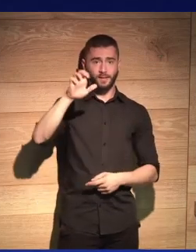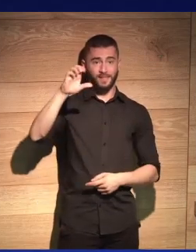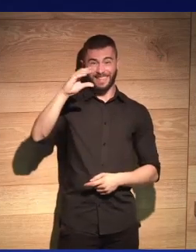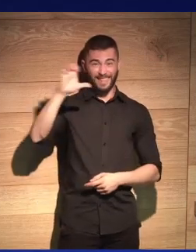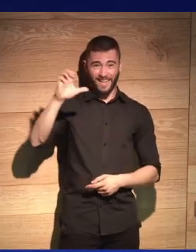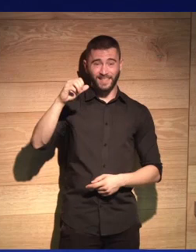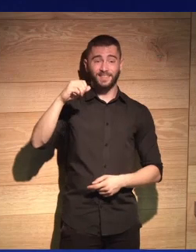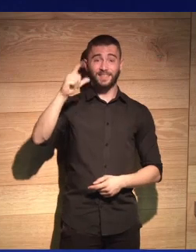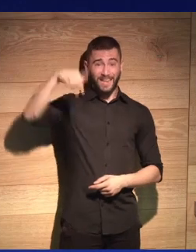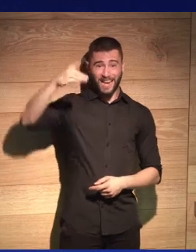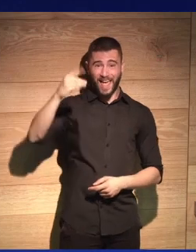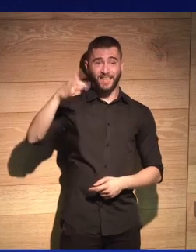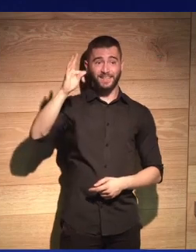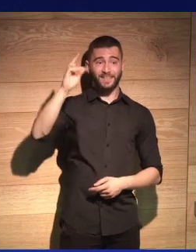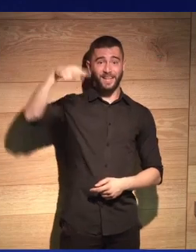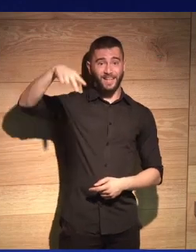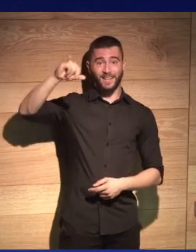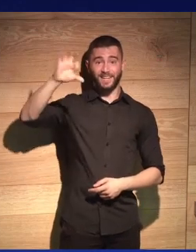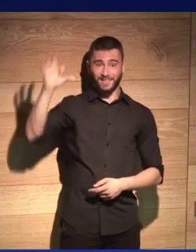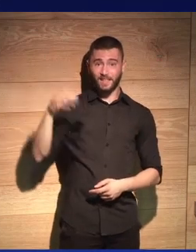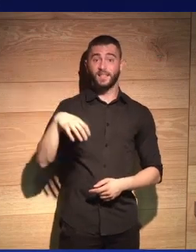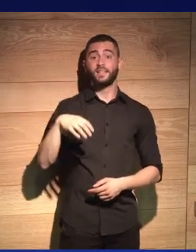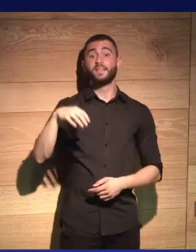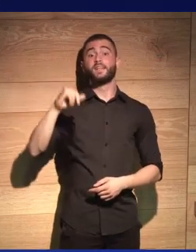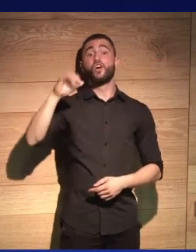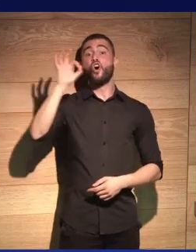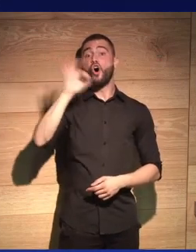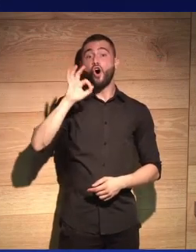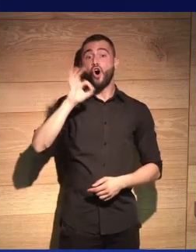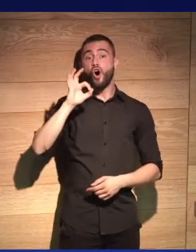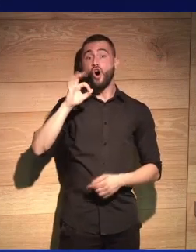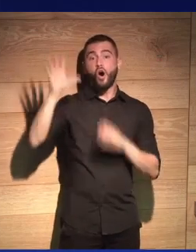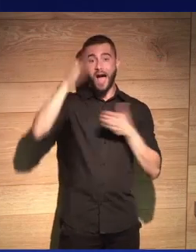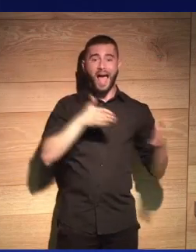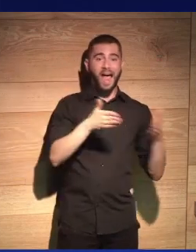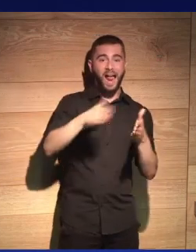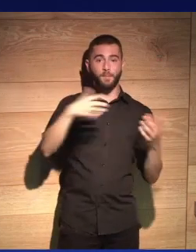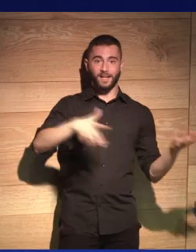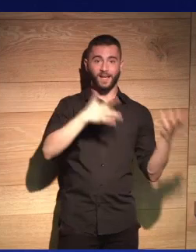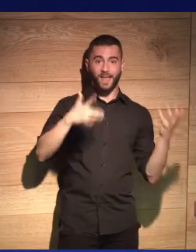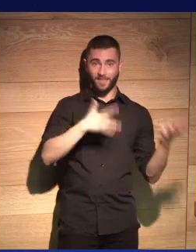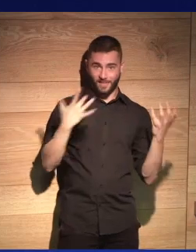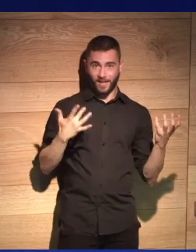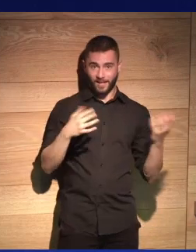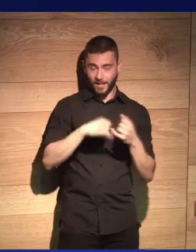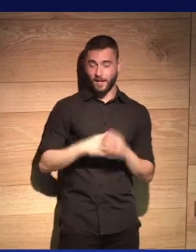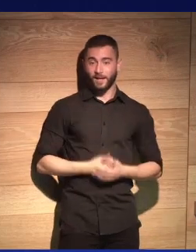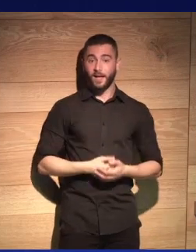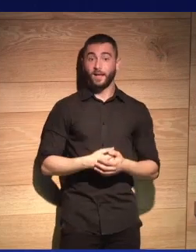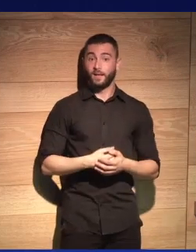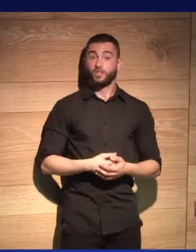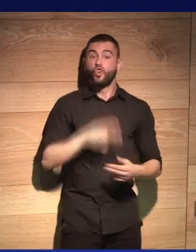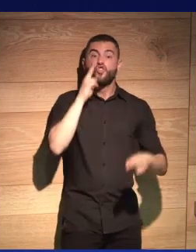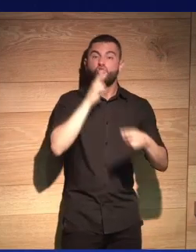Tennessee. O Alberca de Guitarra. Una de dos. Esos no son nombres apaches, ¿verdad, pa? Dice el